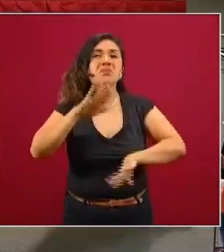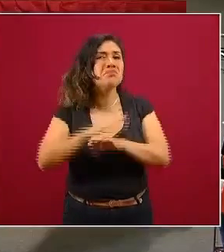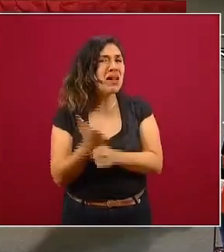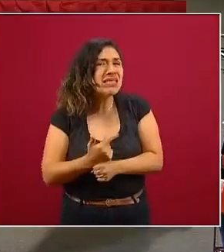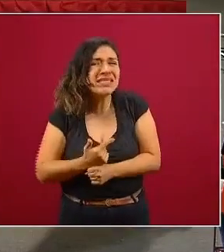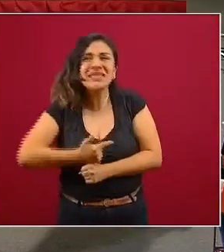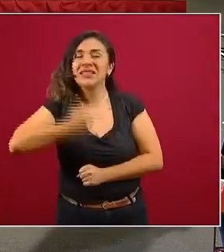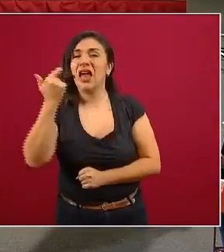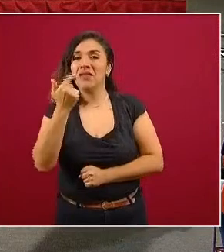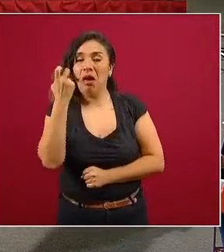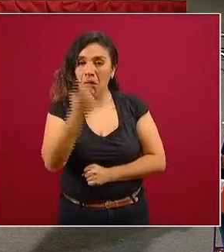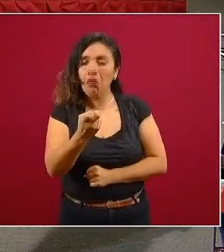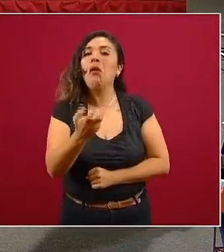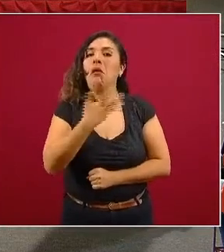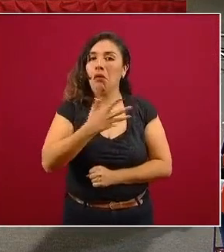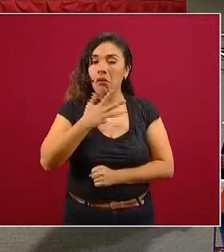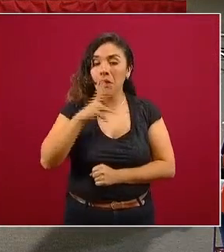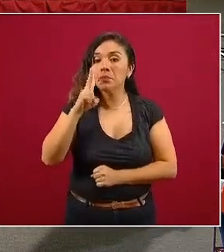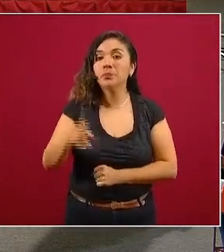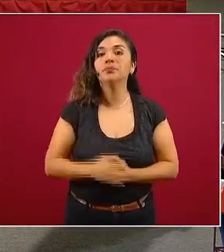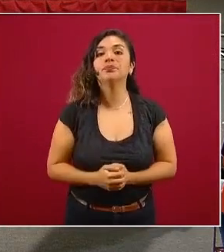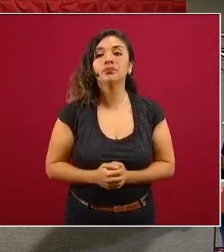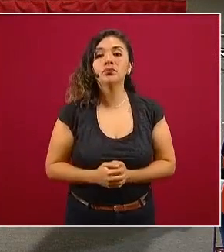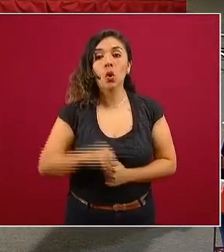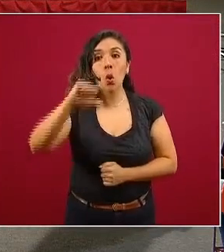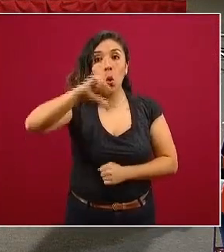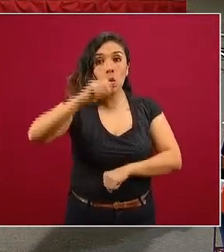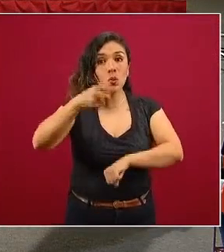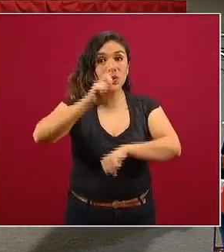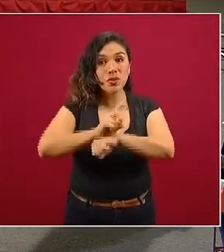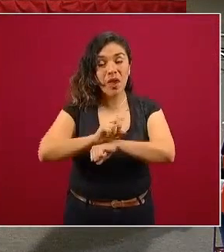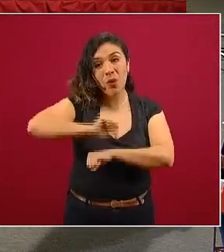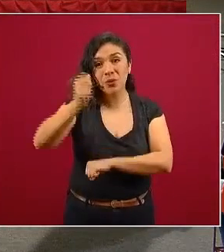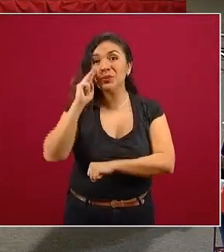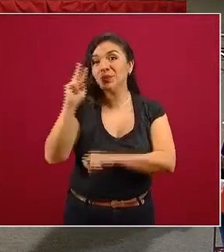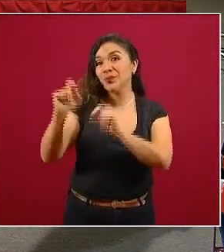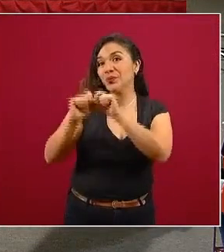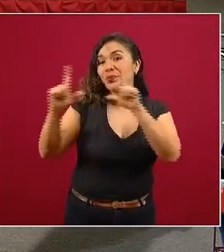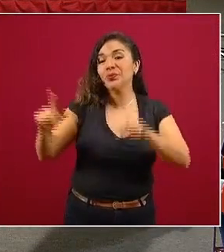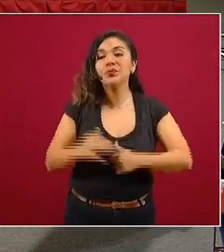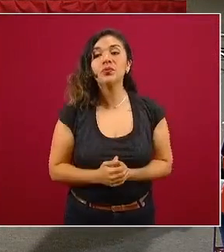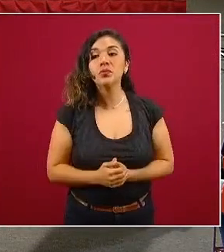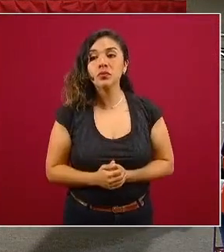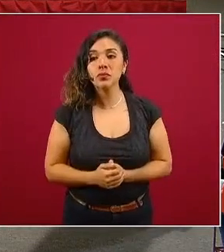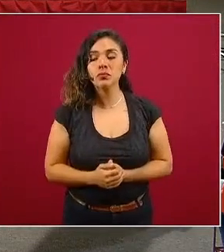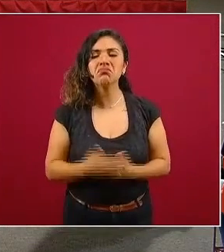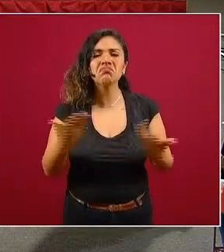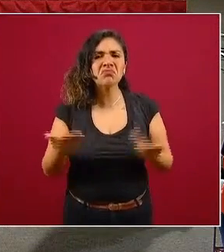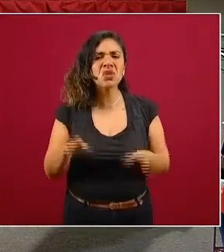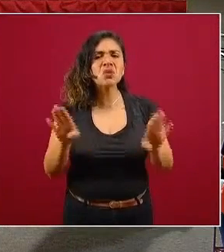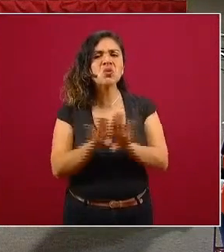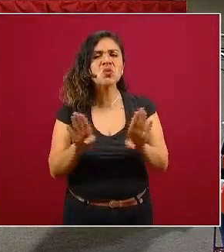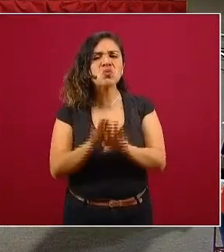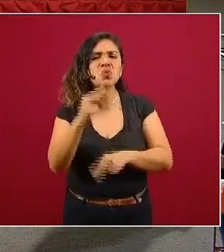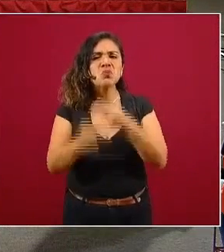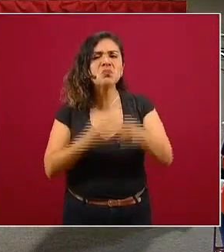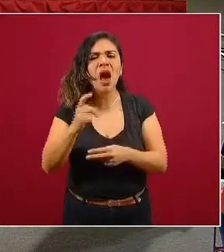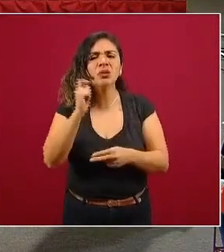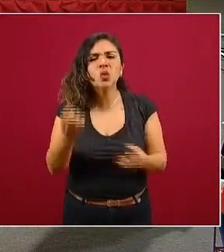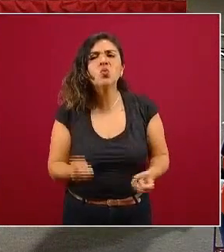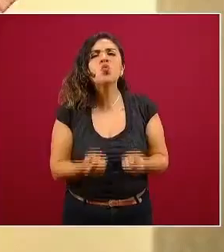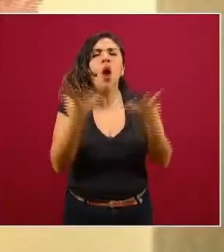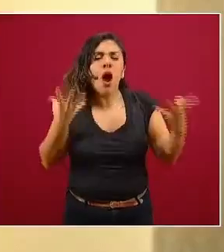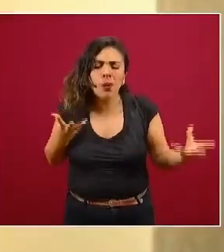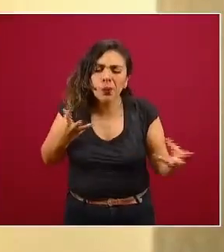o los pacientes más graves. Actualizamos el día de hoy en la siguiente diapositiva también cómo se ha presentado la